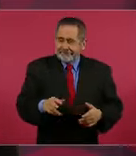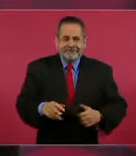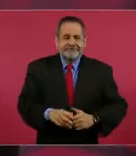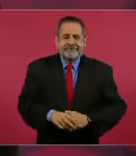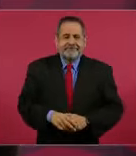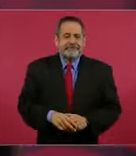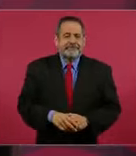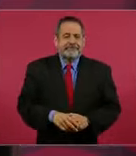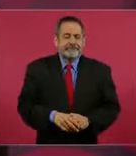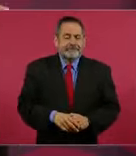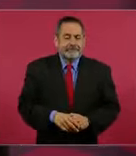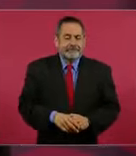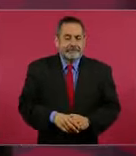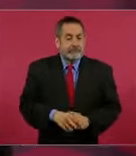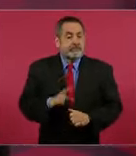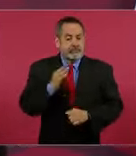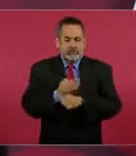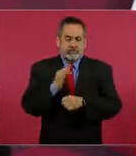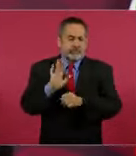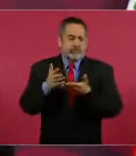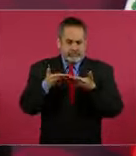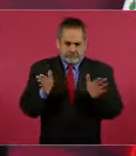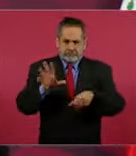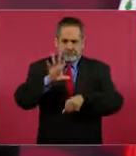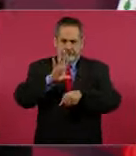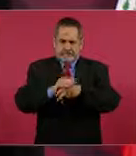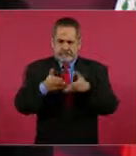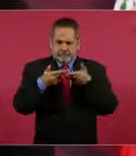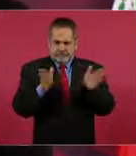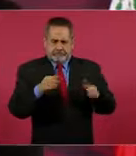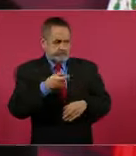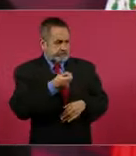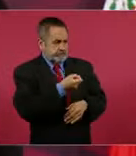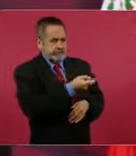Cómo se abrió para que